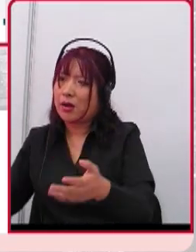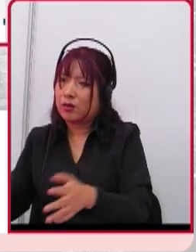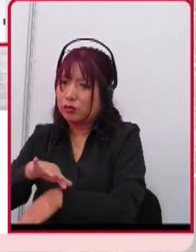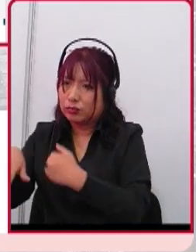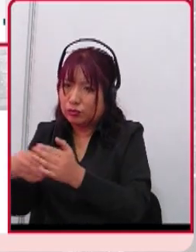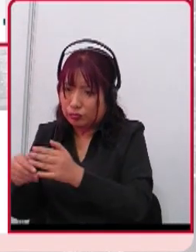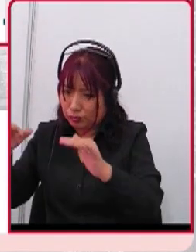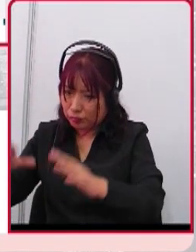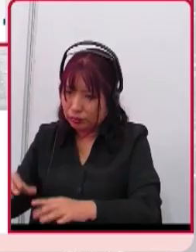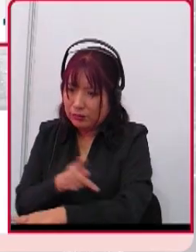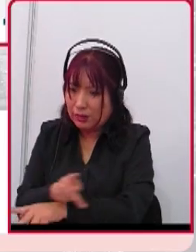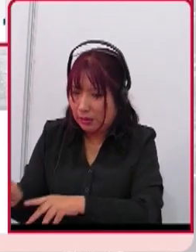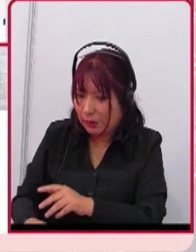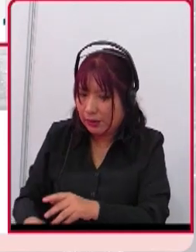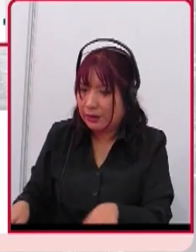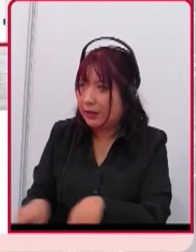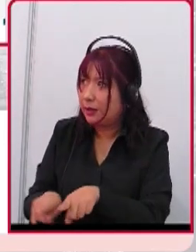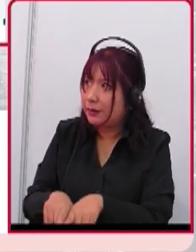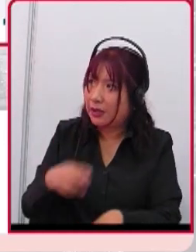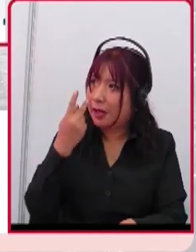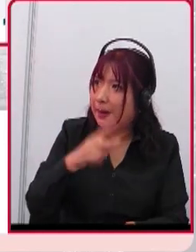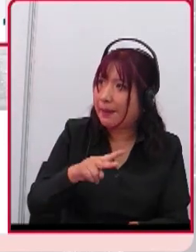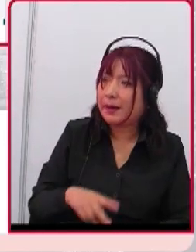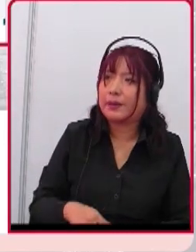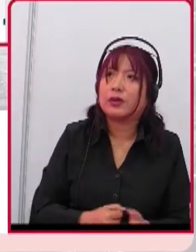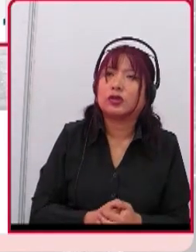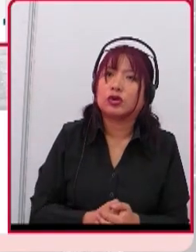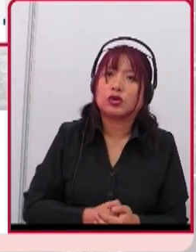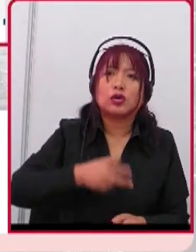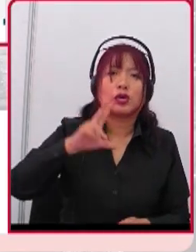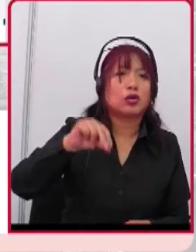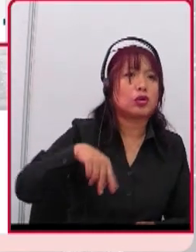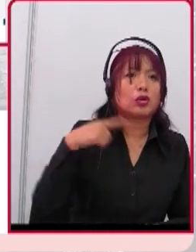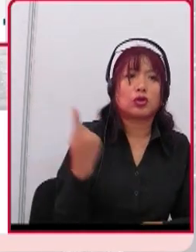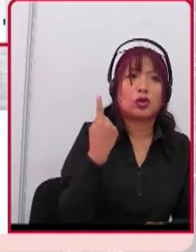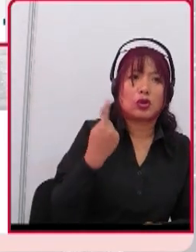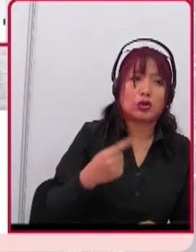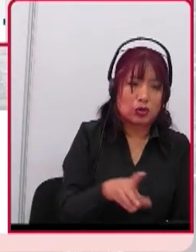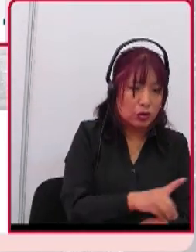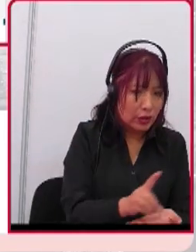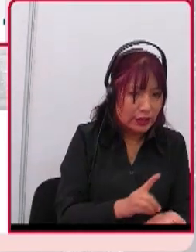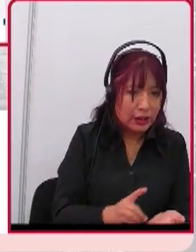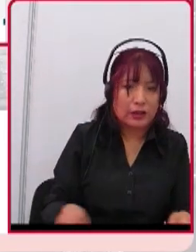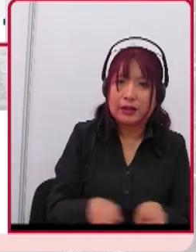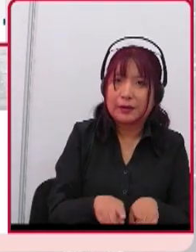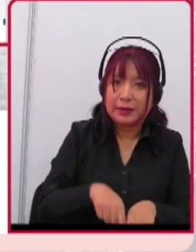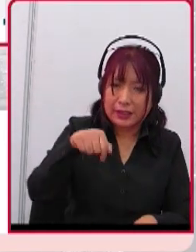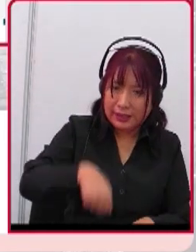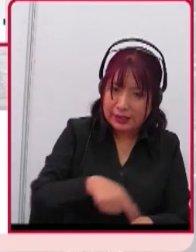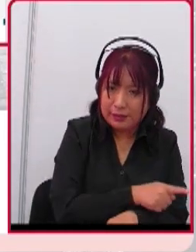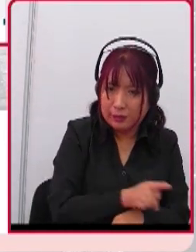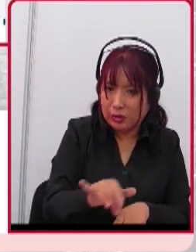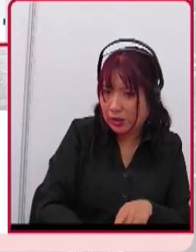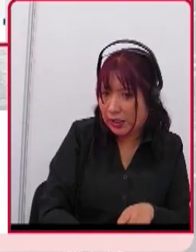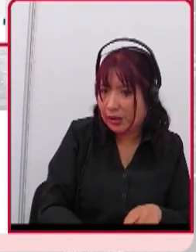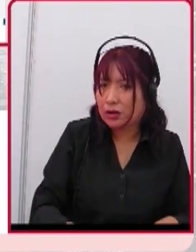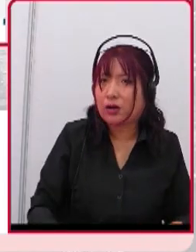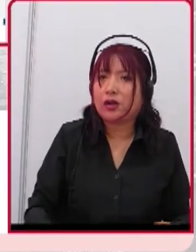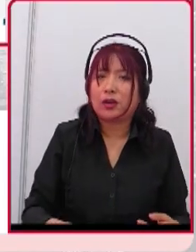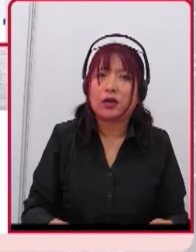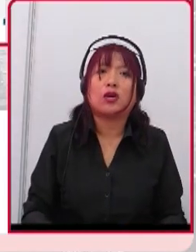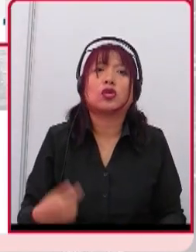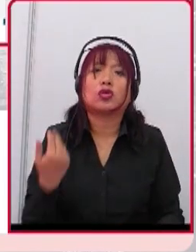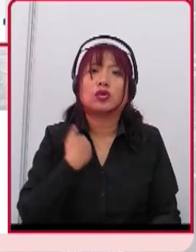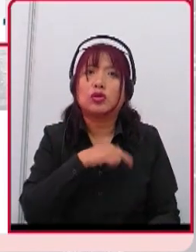también vamos a ver exclusivamente no solo el diseño. Sabemos que este proyecto se viene desarrollando como universidad, es